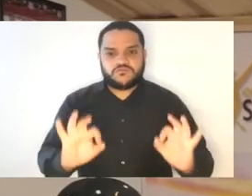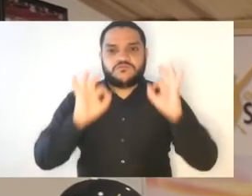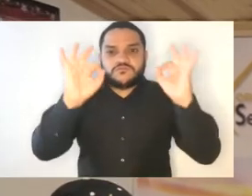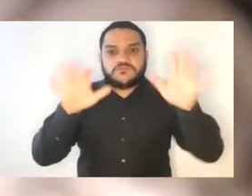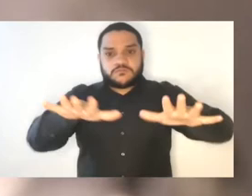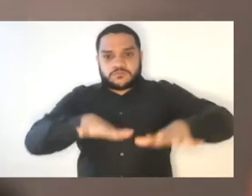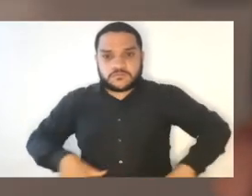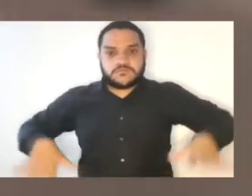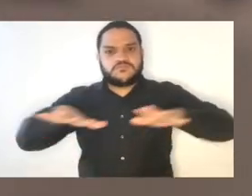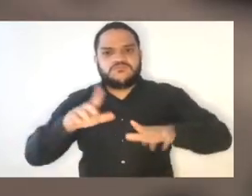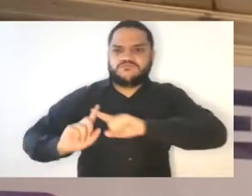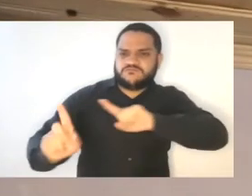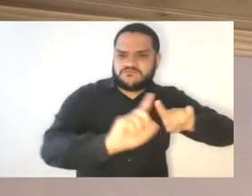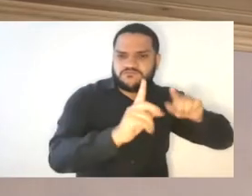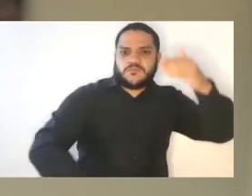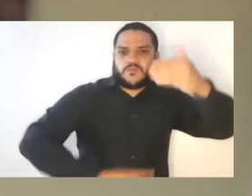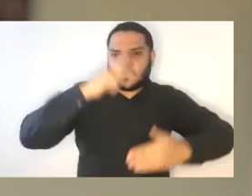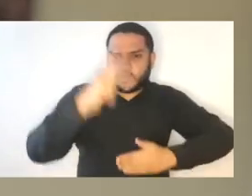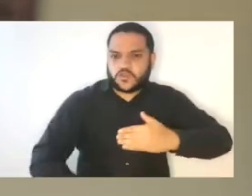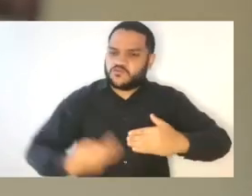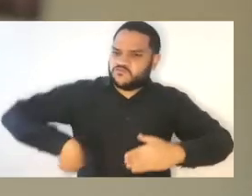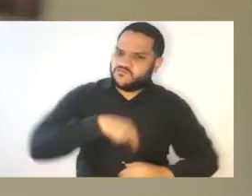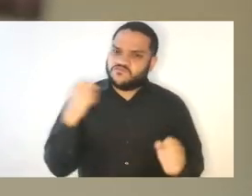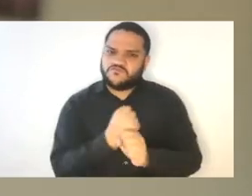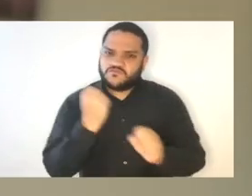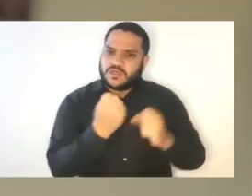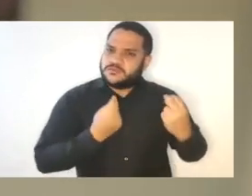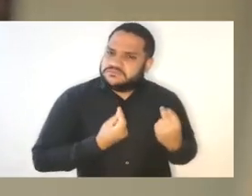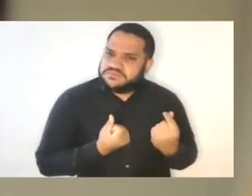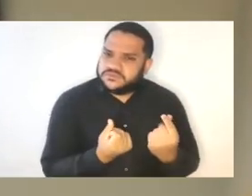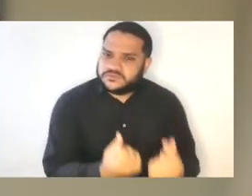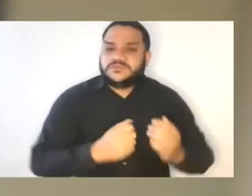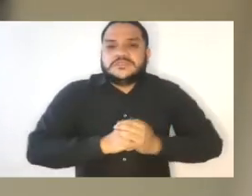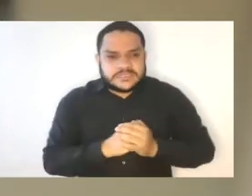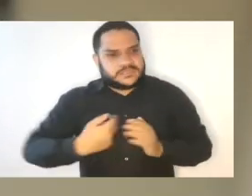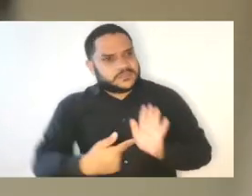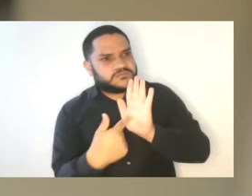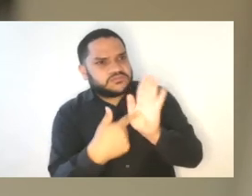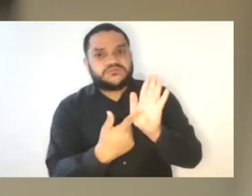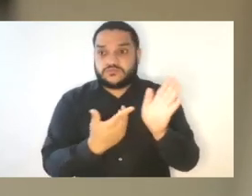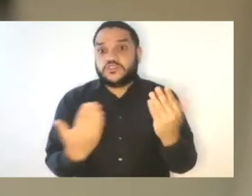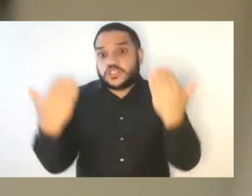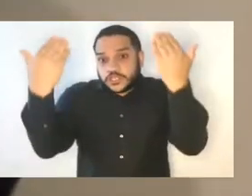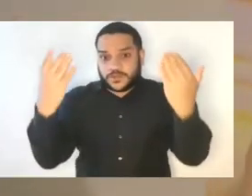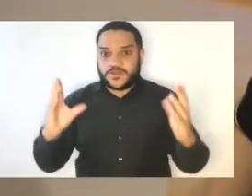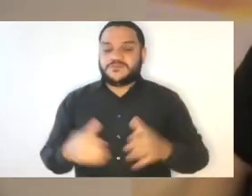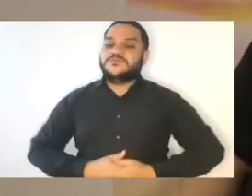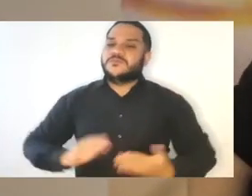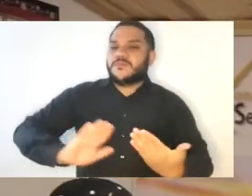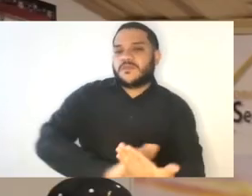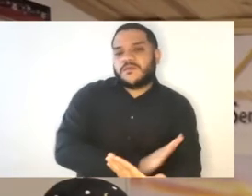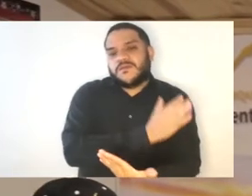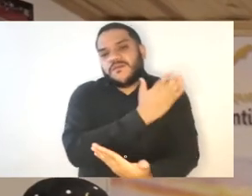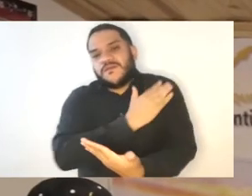es que los empresarios nos den esa oportunidad de ejercer nuestra vocación, de ejercer nuestro trabajo,